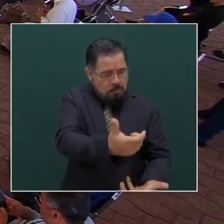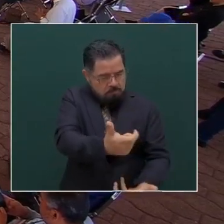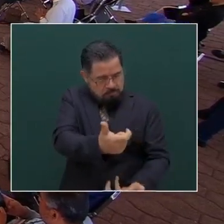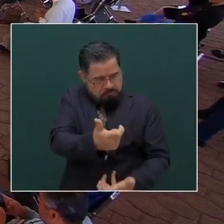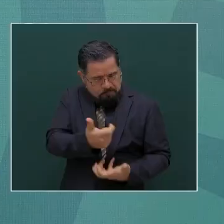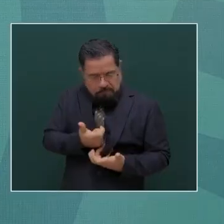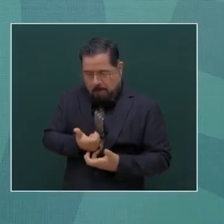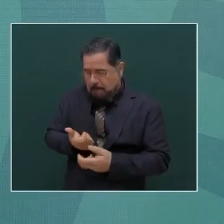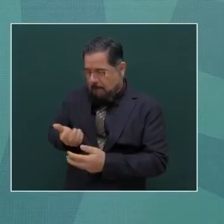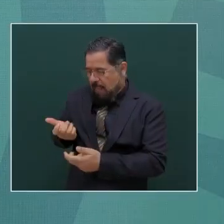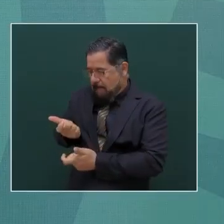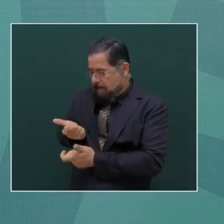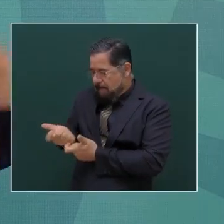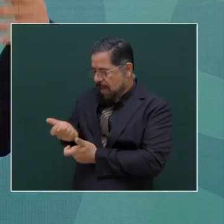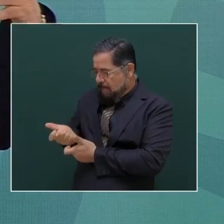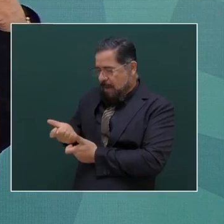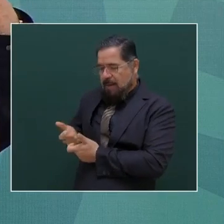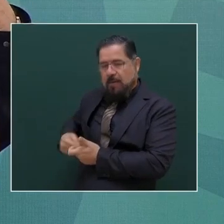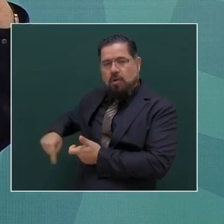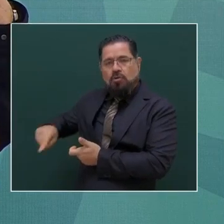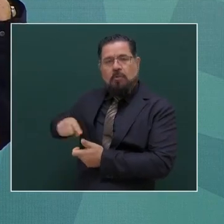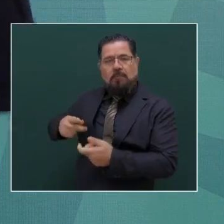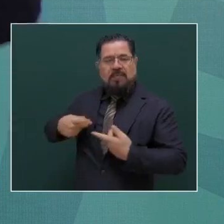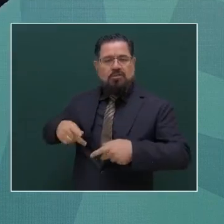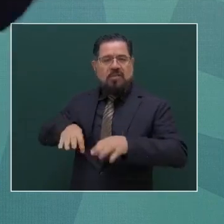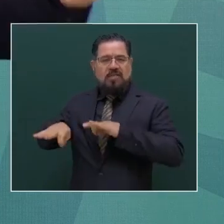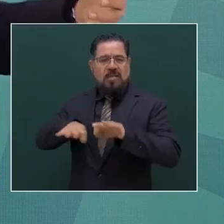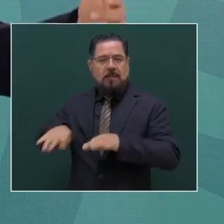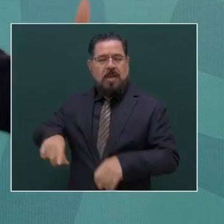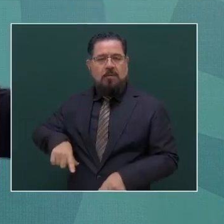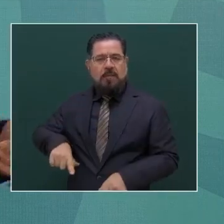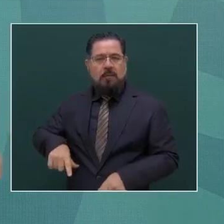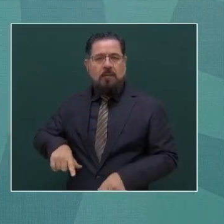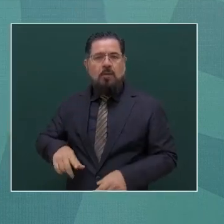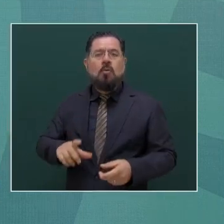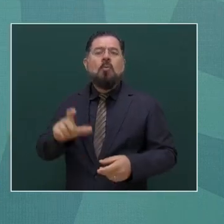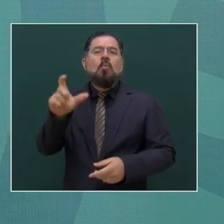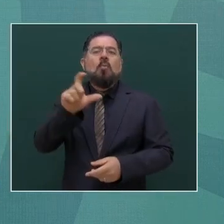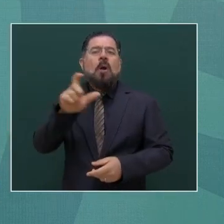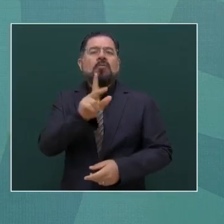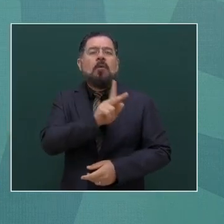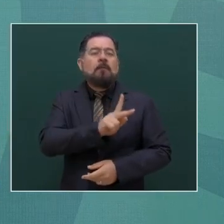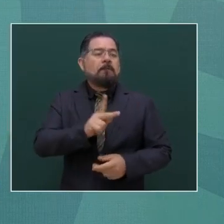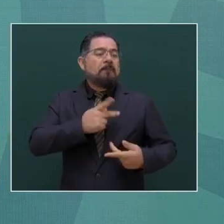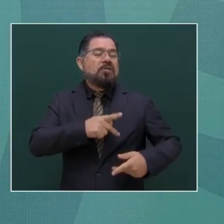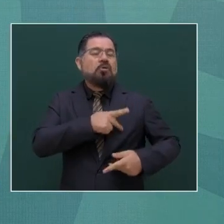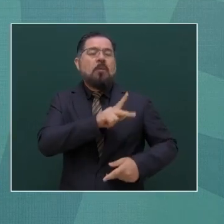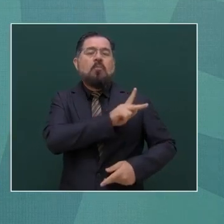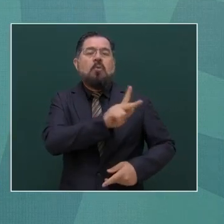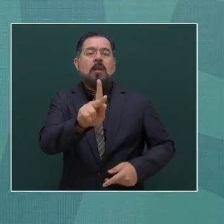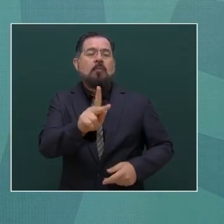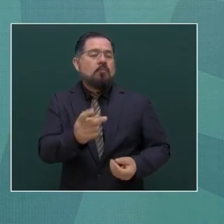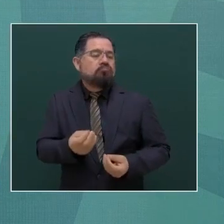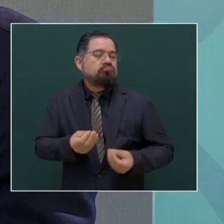gobierno, y por eso no se le daba nada al pueblo.